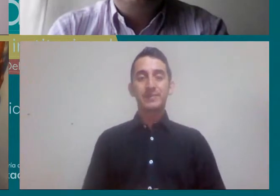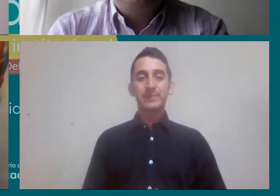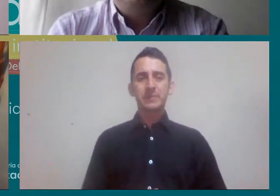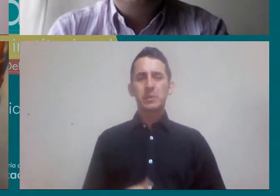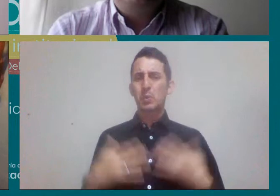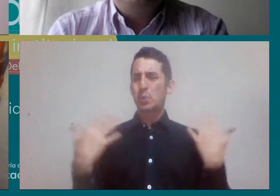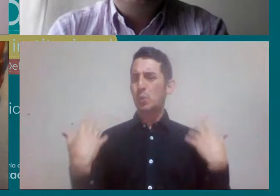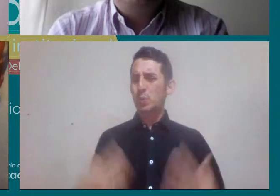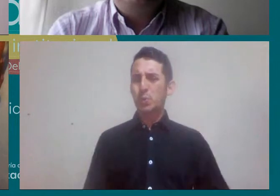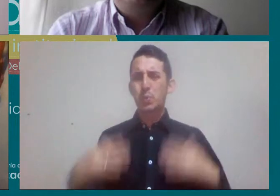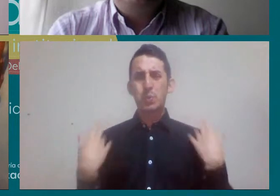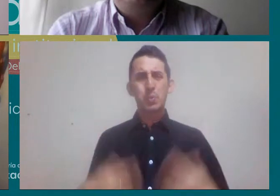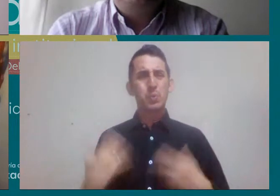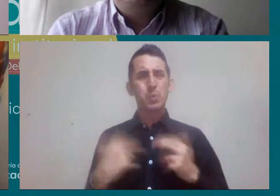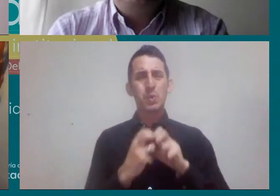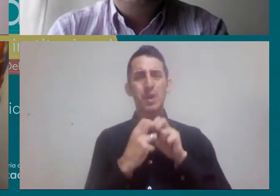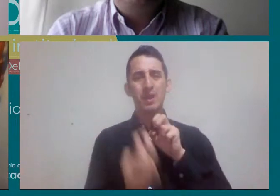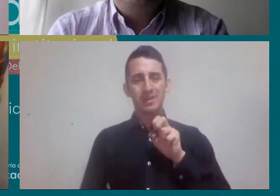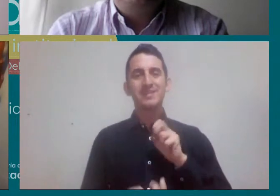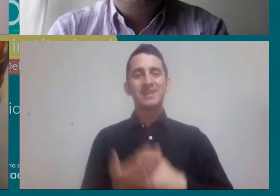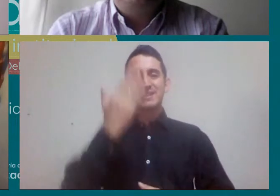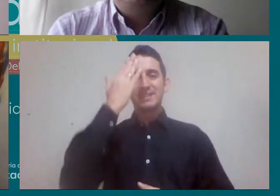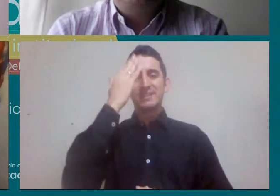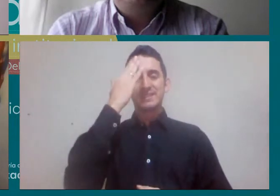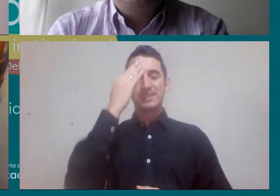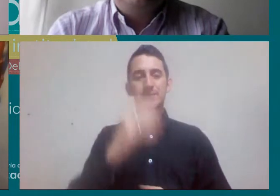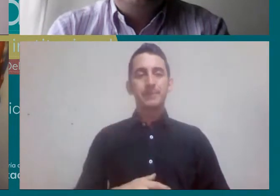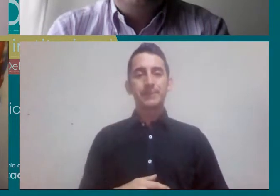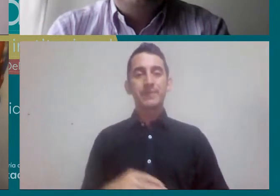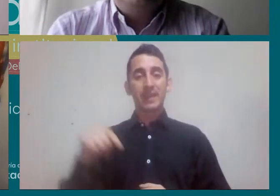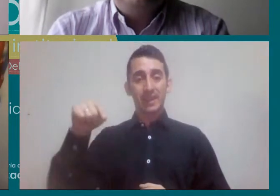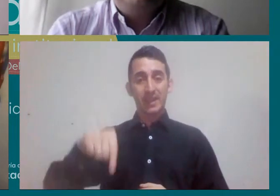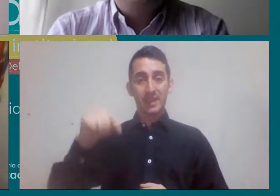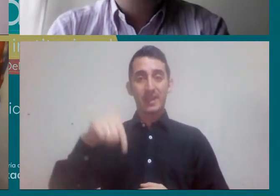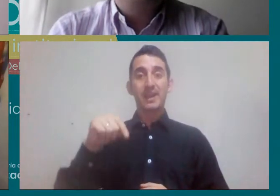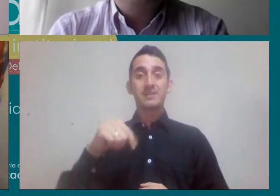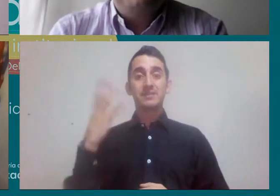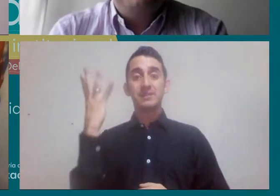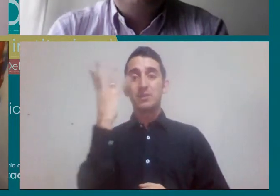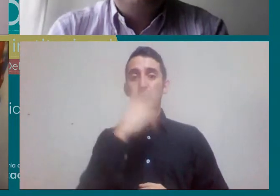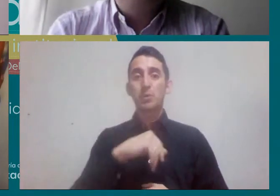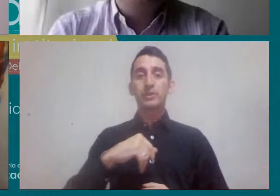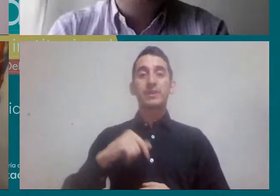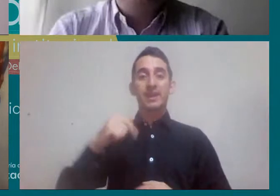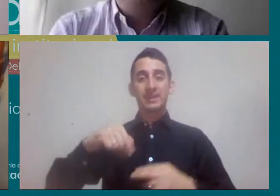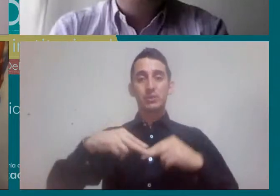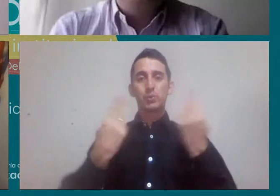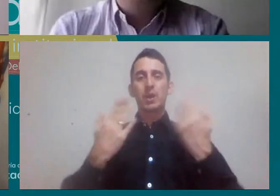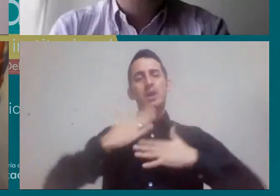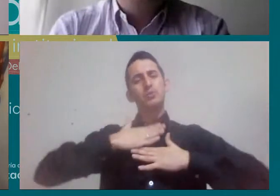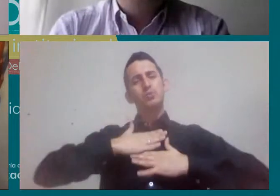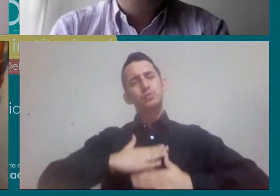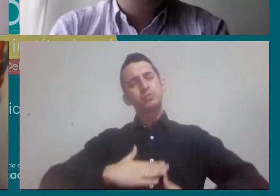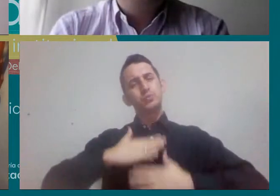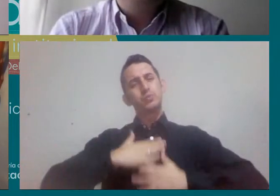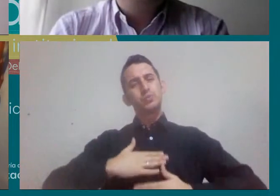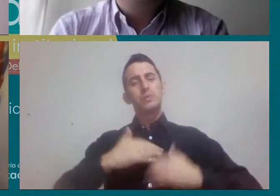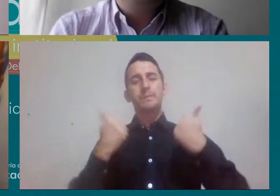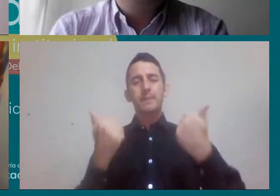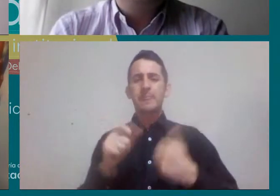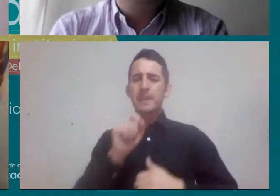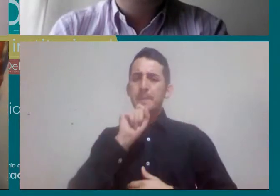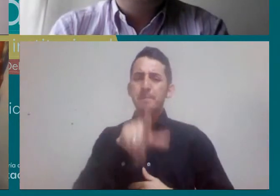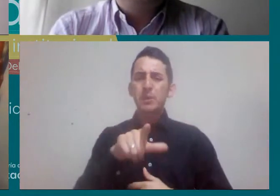algo espectacular. Acá, bueno, tenemos frío, acá es una maravilla, la tranquilidad de Tunja está muy bien. ¿Cómo le fue con